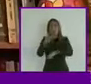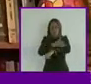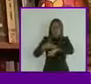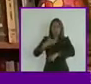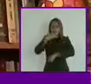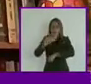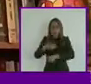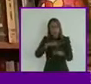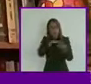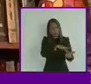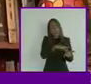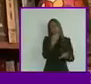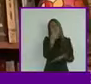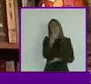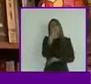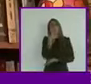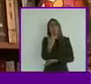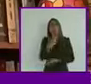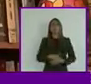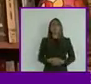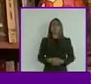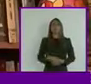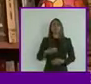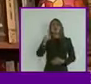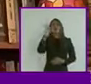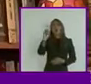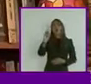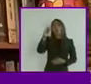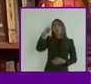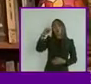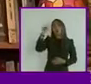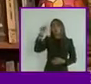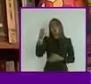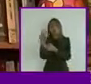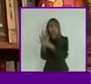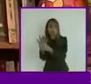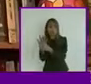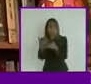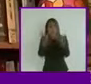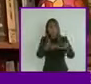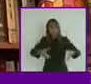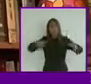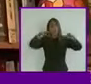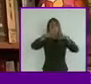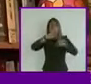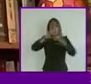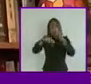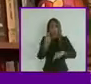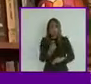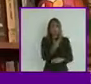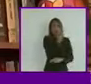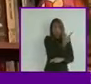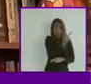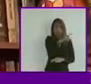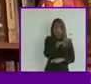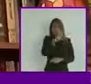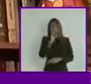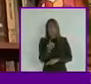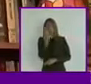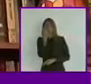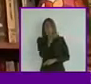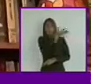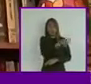que acompañe. Según datos que proporciona incluso la OMS, si me permiten, en el mundo, 1 de cada 7 jóvenes de 10 a